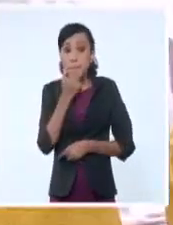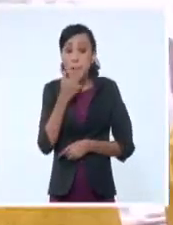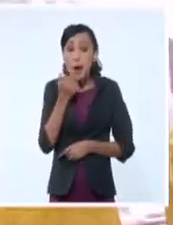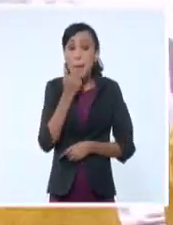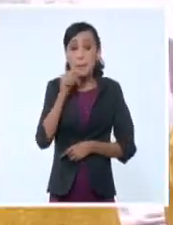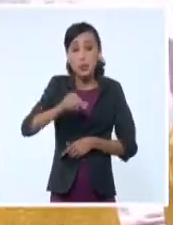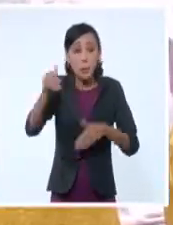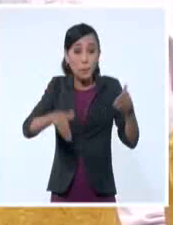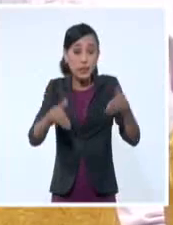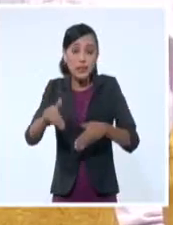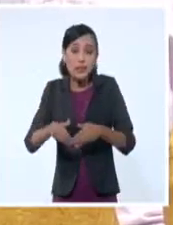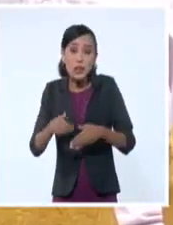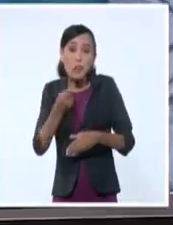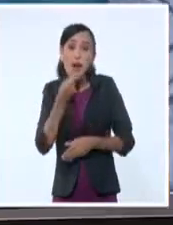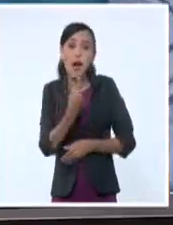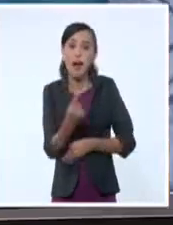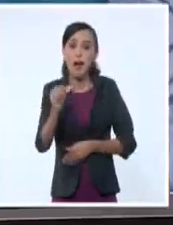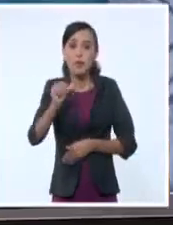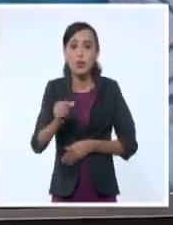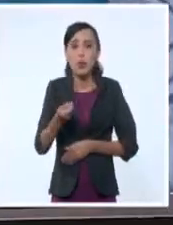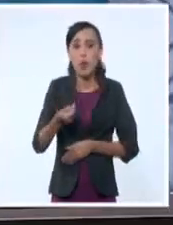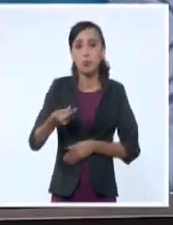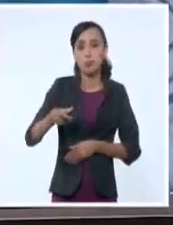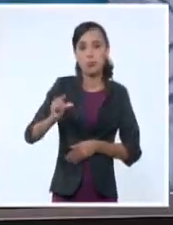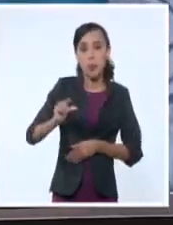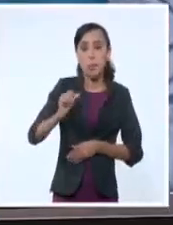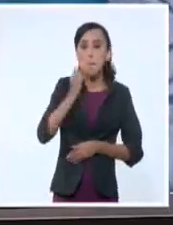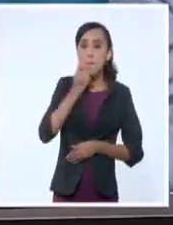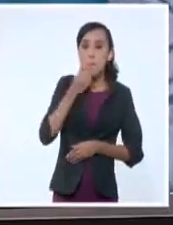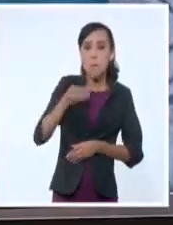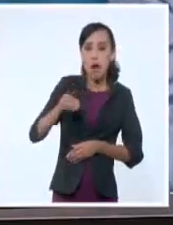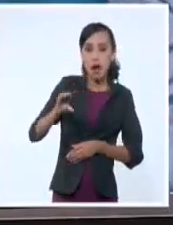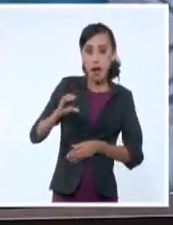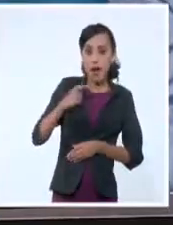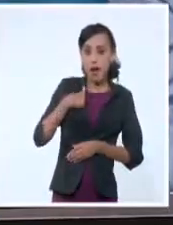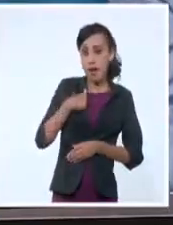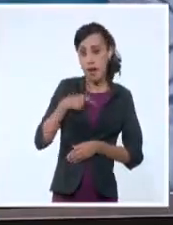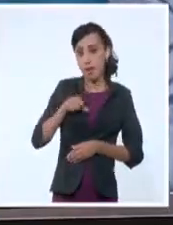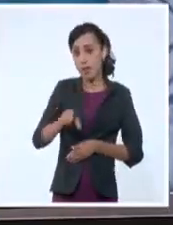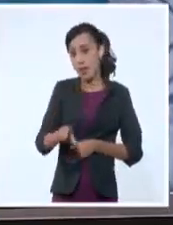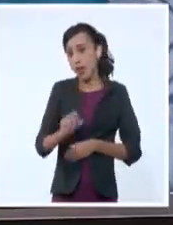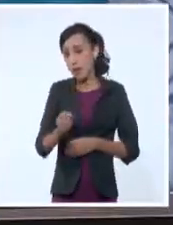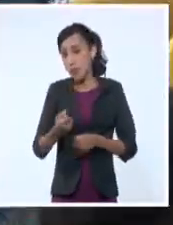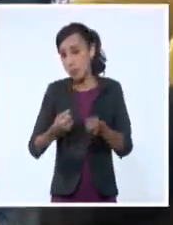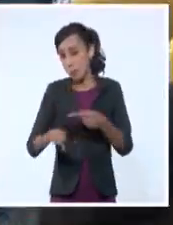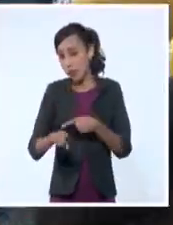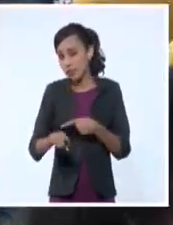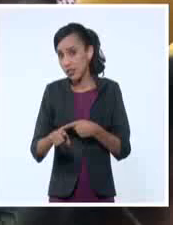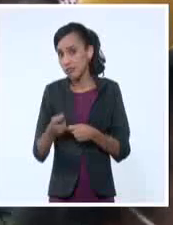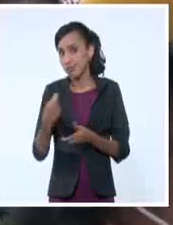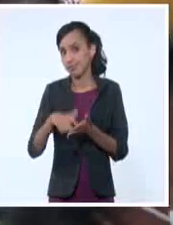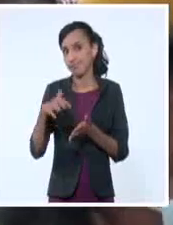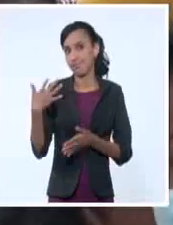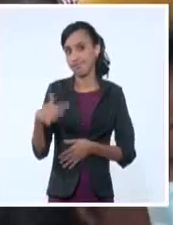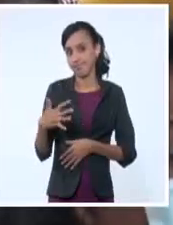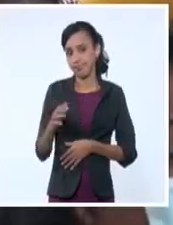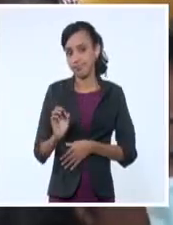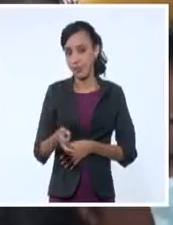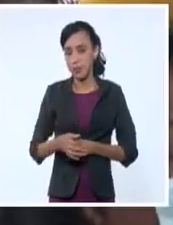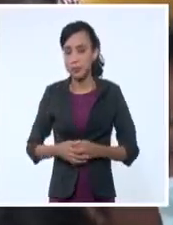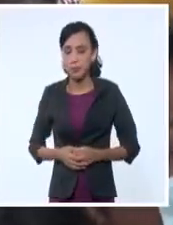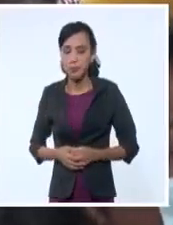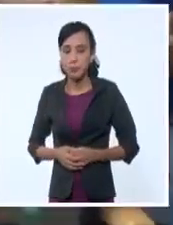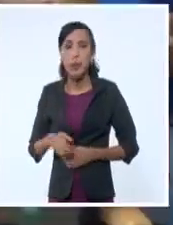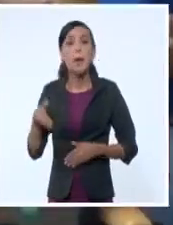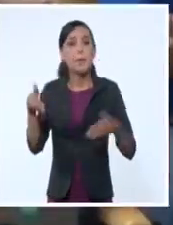cada intermediario te le va subiendo un margen a la ganancia que le quieren sacar a las ventas. Además de la participación del